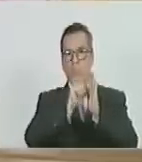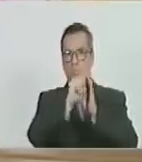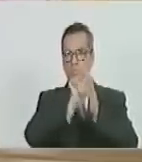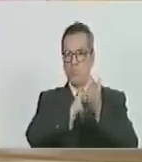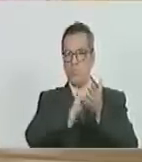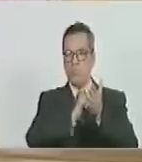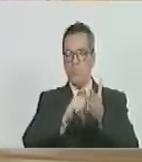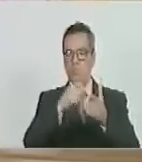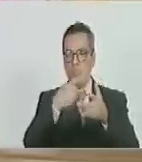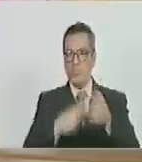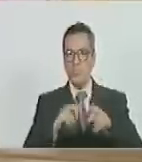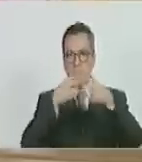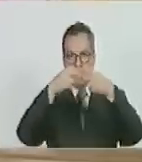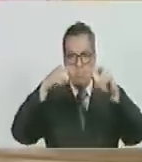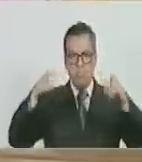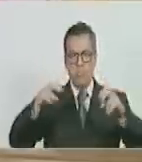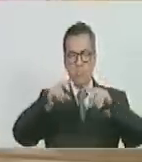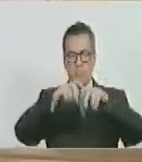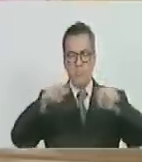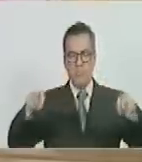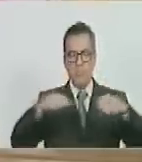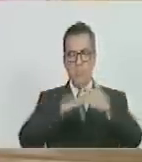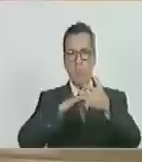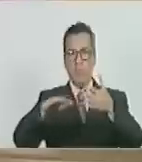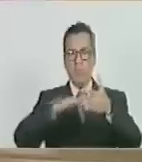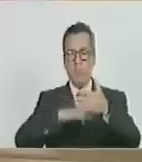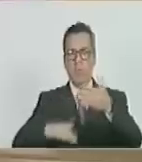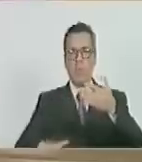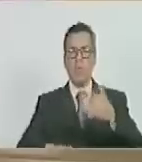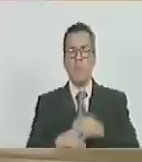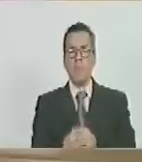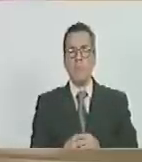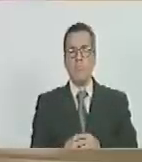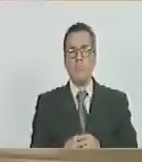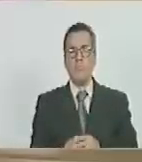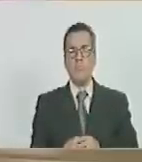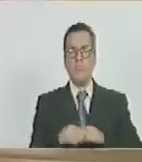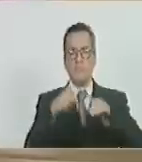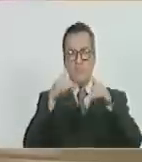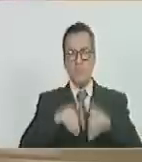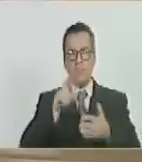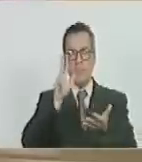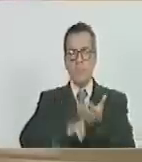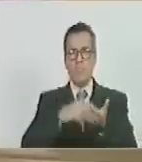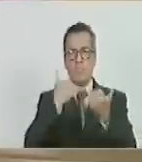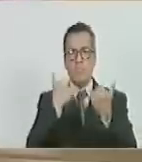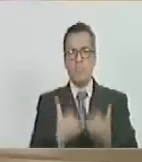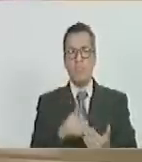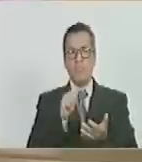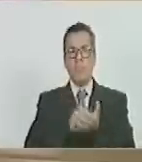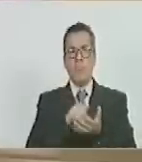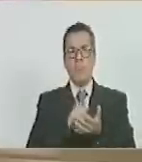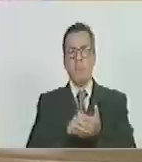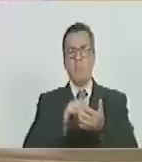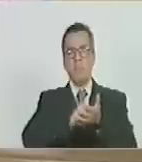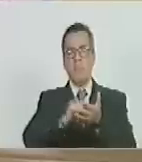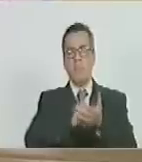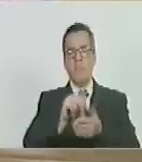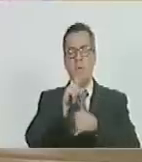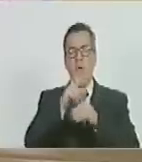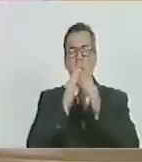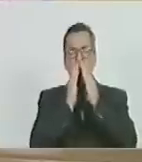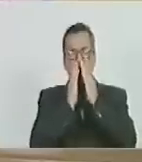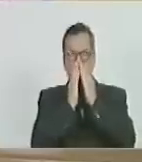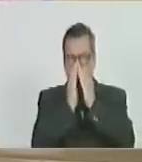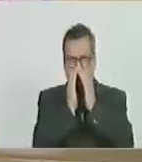como las denominaciones de los títulos, capítulos, acápites y epígrafes, quedando aprobado hasta el artículo 22.